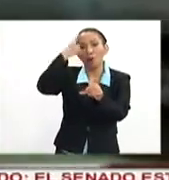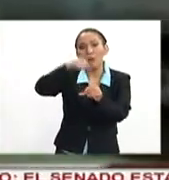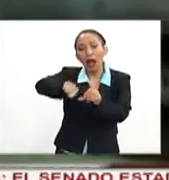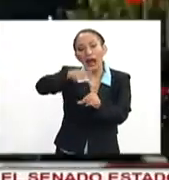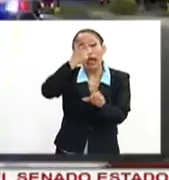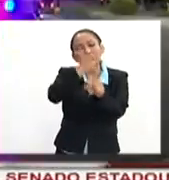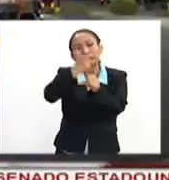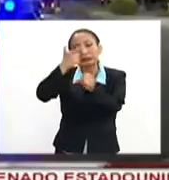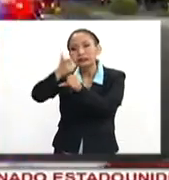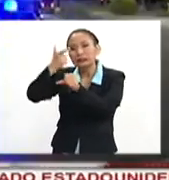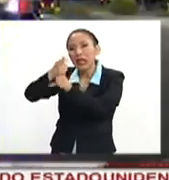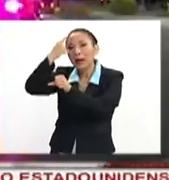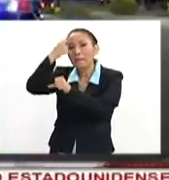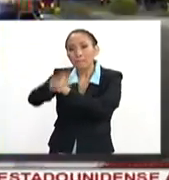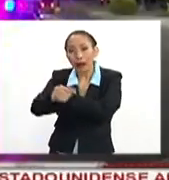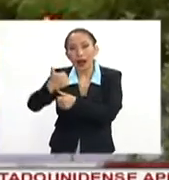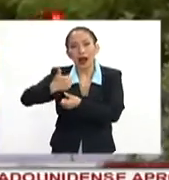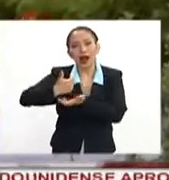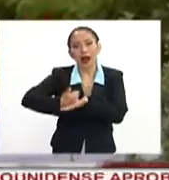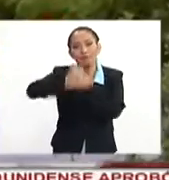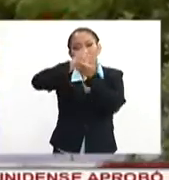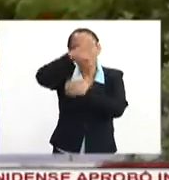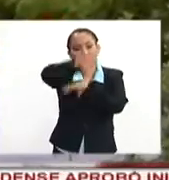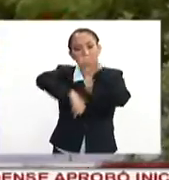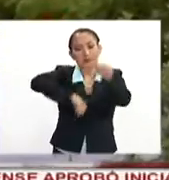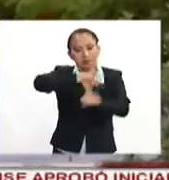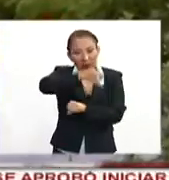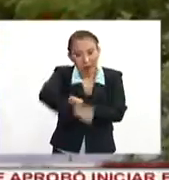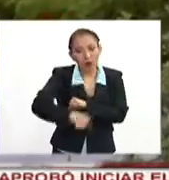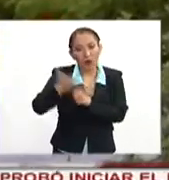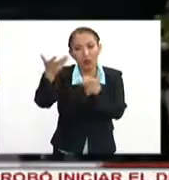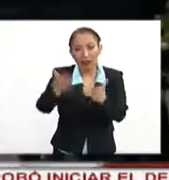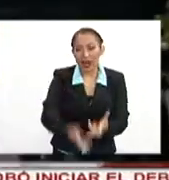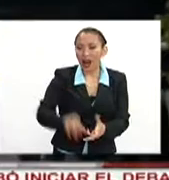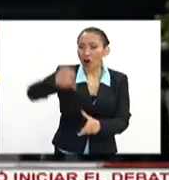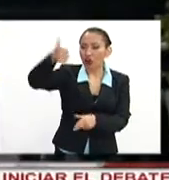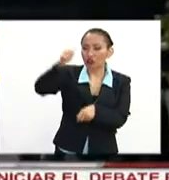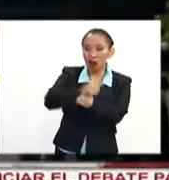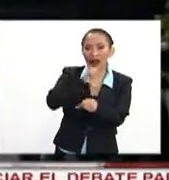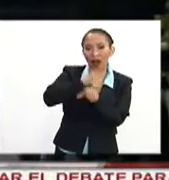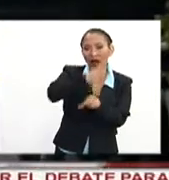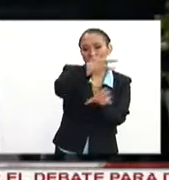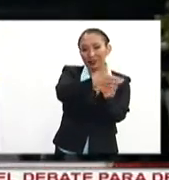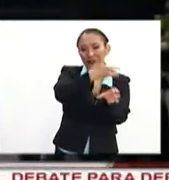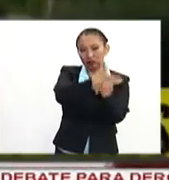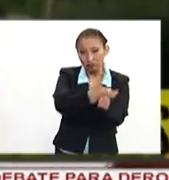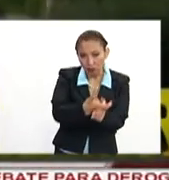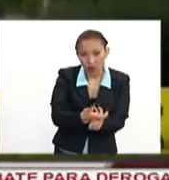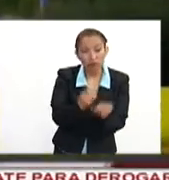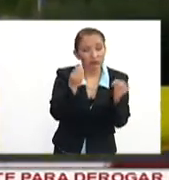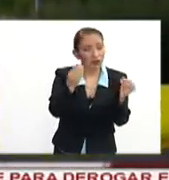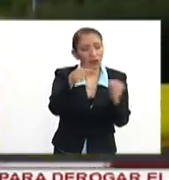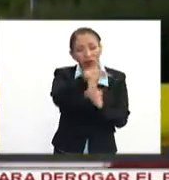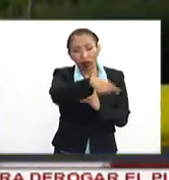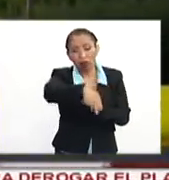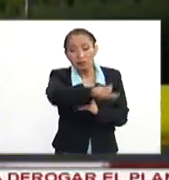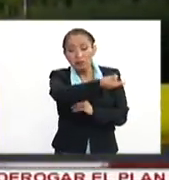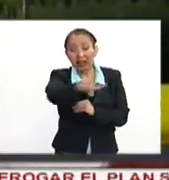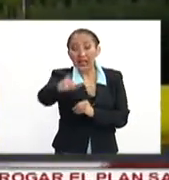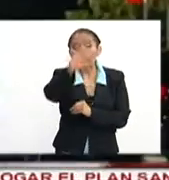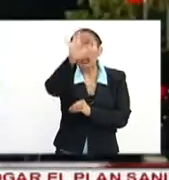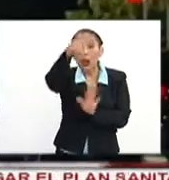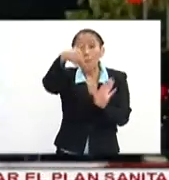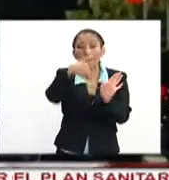fin de identificarlos para que los recogiera una vez que llegara un vehículo allá en los Estados Unidos. Muchos de ellos pagaron más